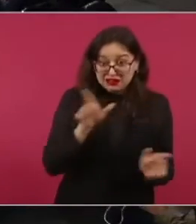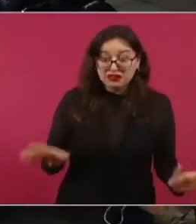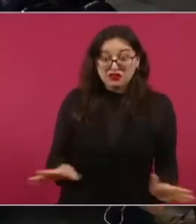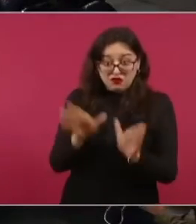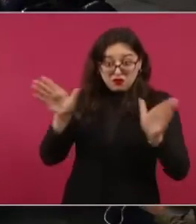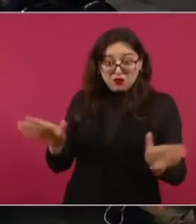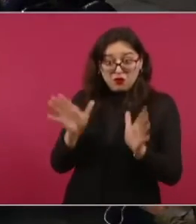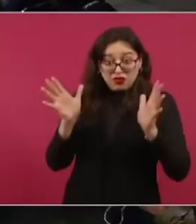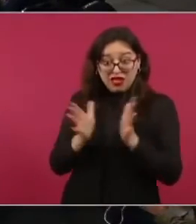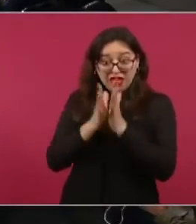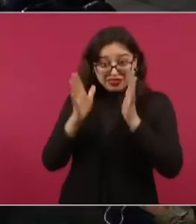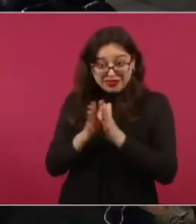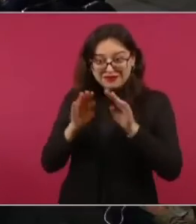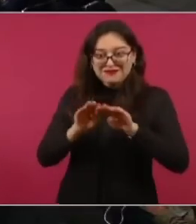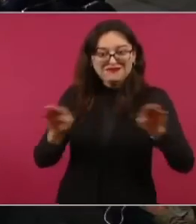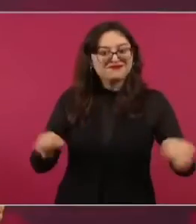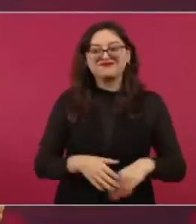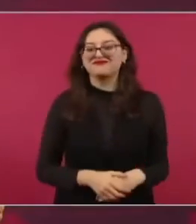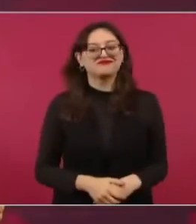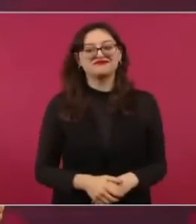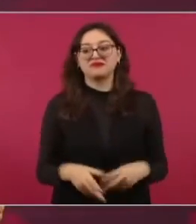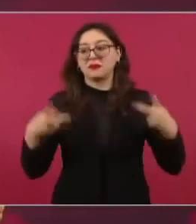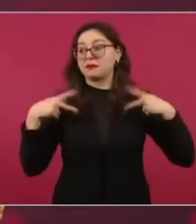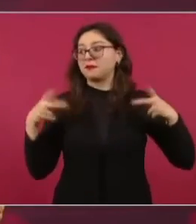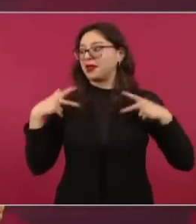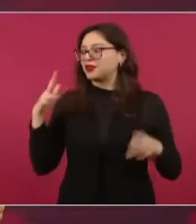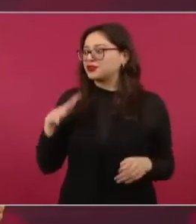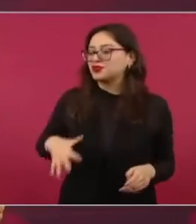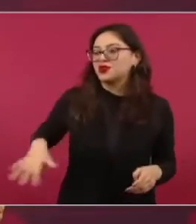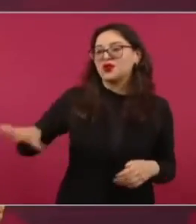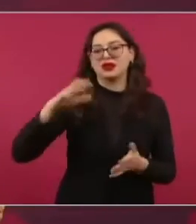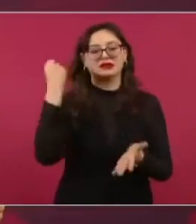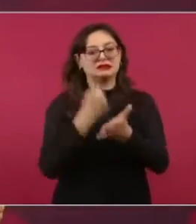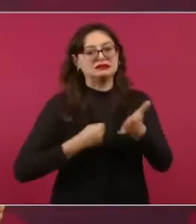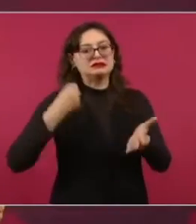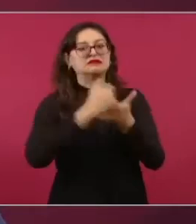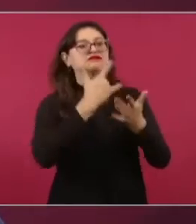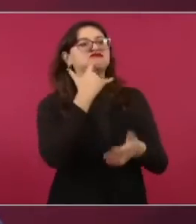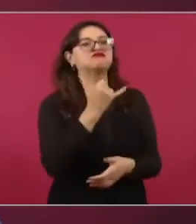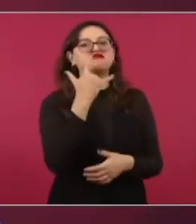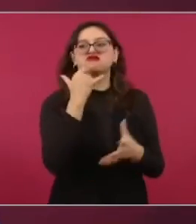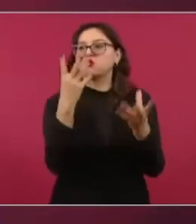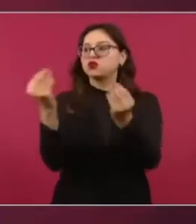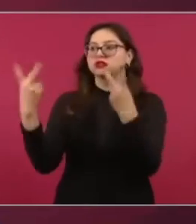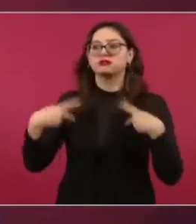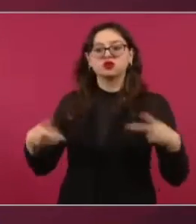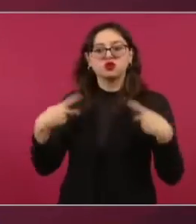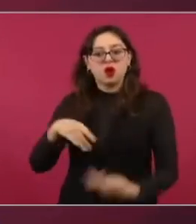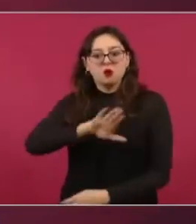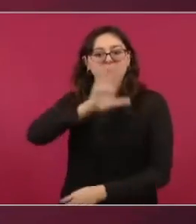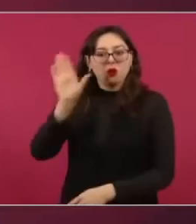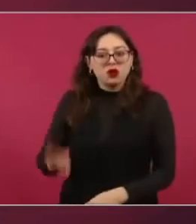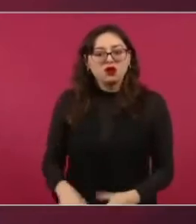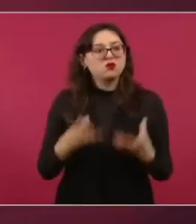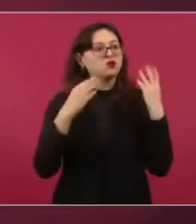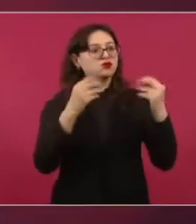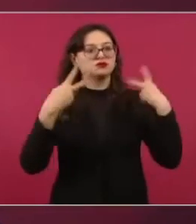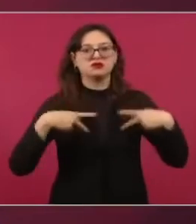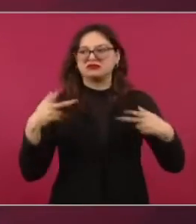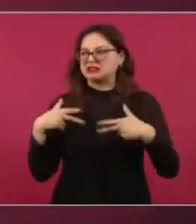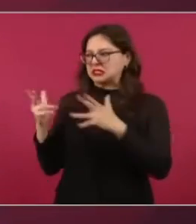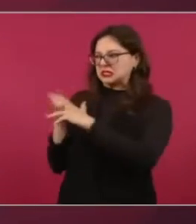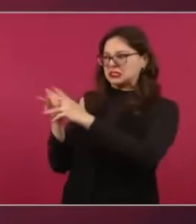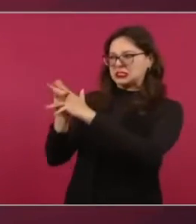Hemos llegado a donde estamos por el pueblo, con el sacrificio de muchos. Bueno,